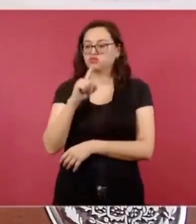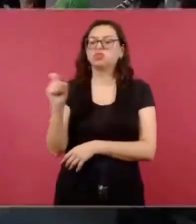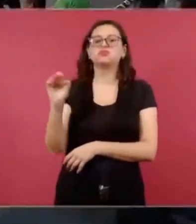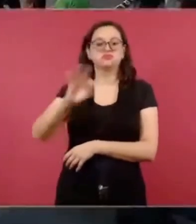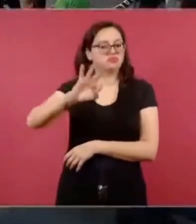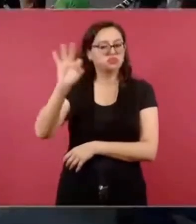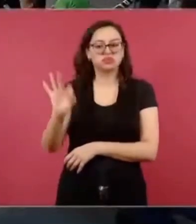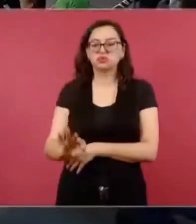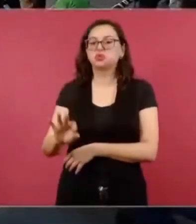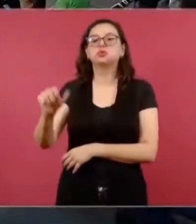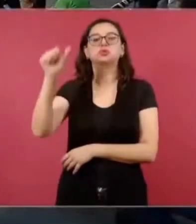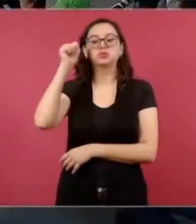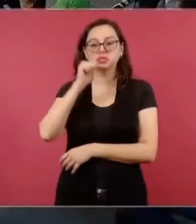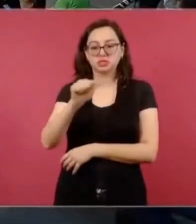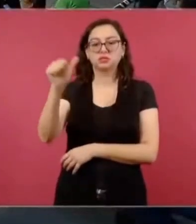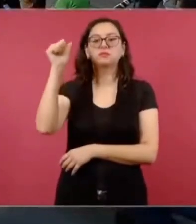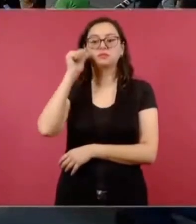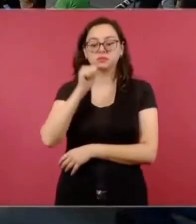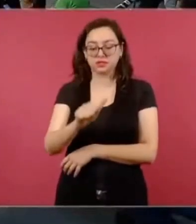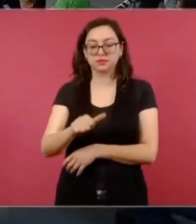Incluso,